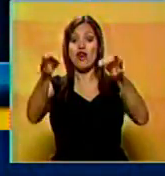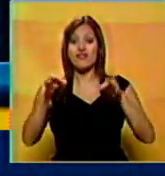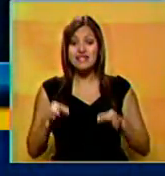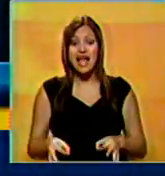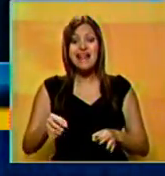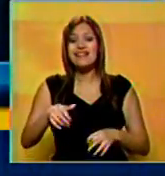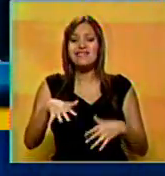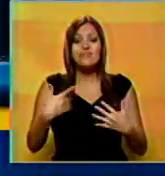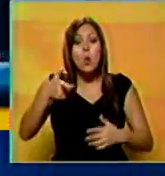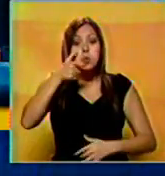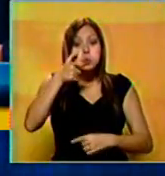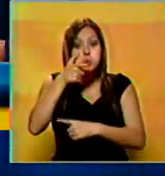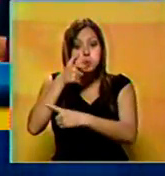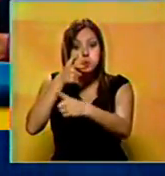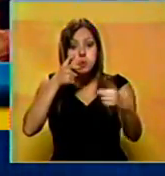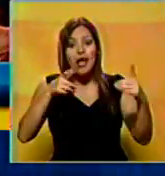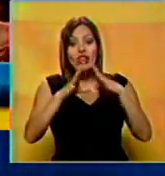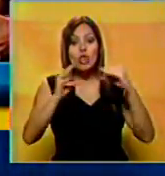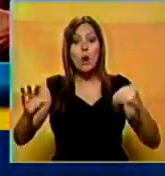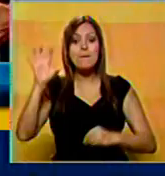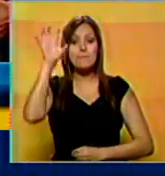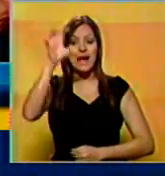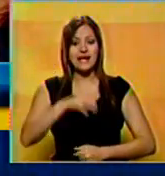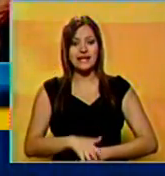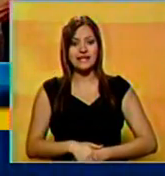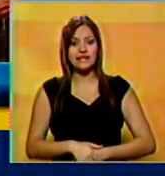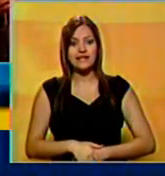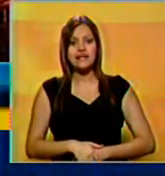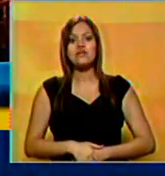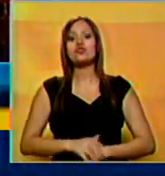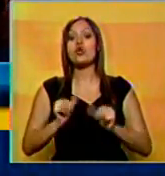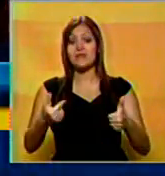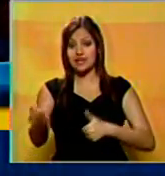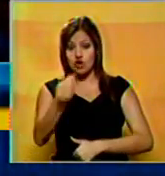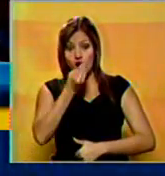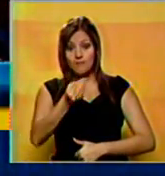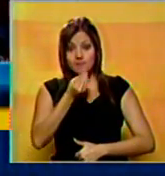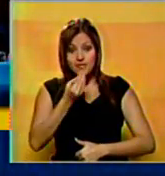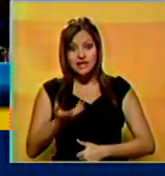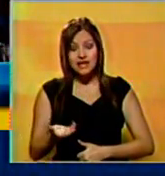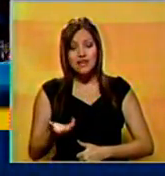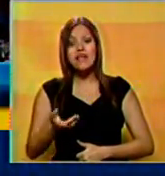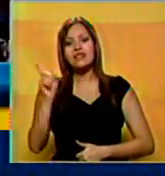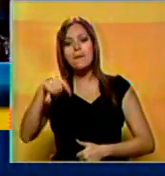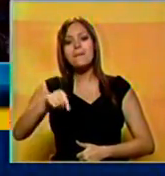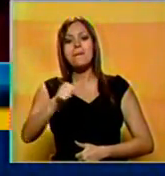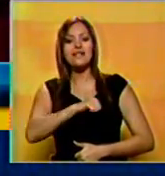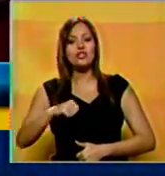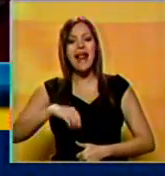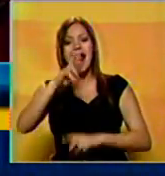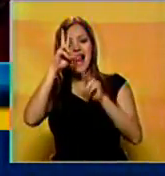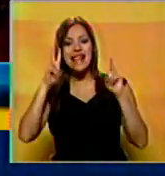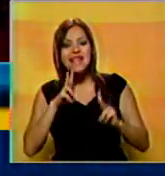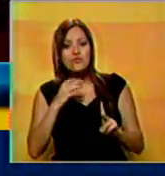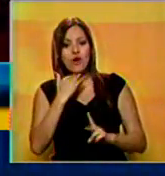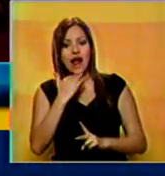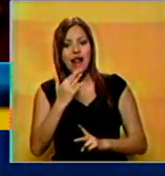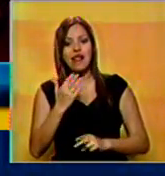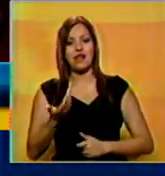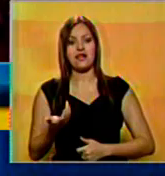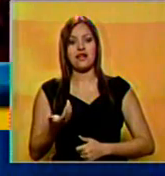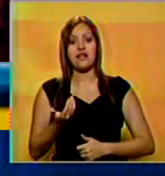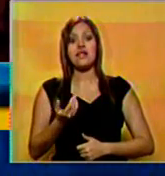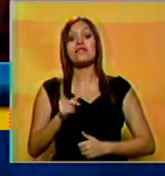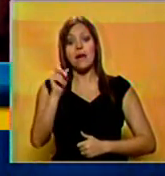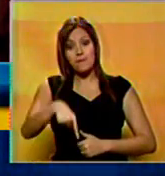la fiscalización en todo el país, comenzando con los alimentos y productos de higiene personal. Igualmente dio a conocer que será